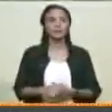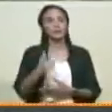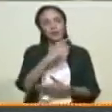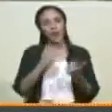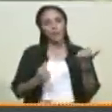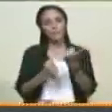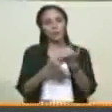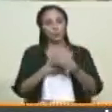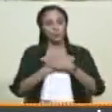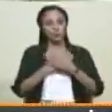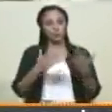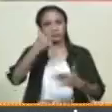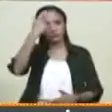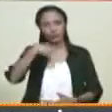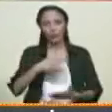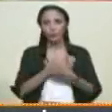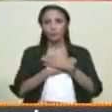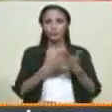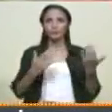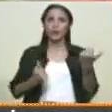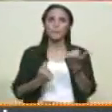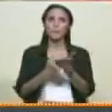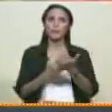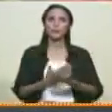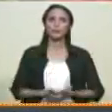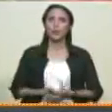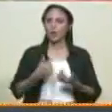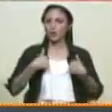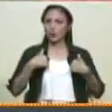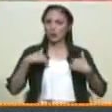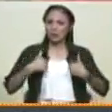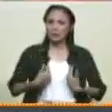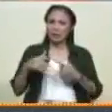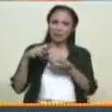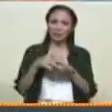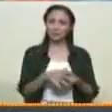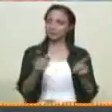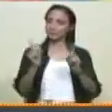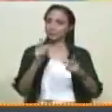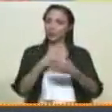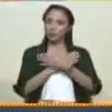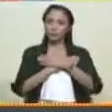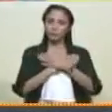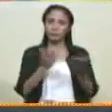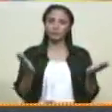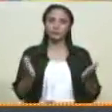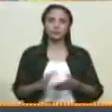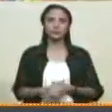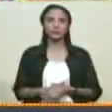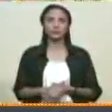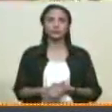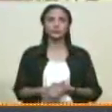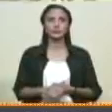Cuenten con este soldado. No me voy a cansar ni un solo instante.